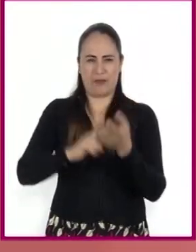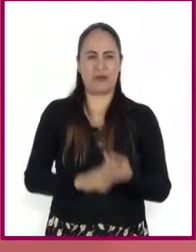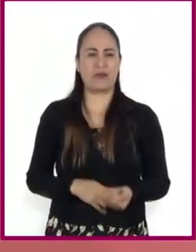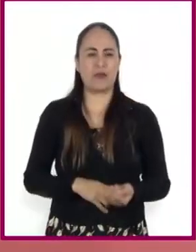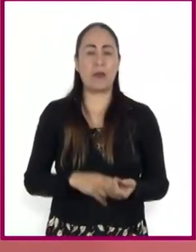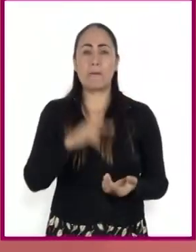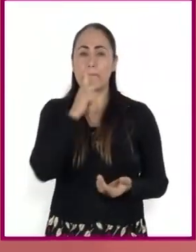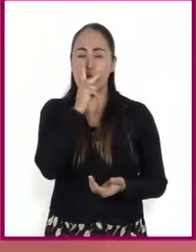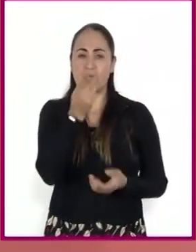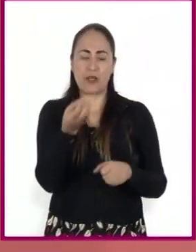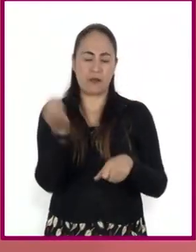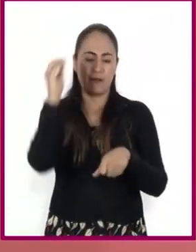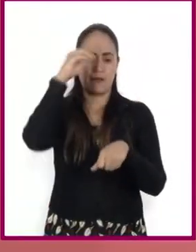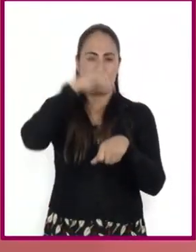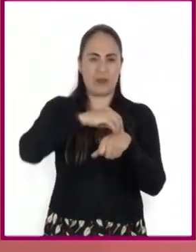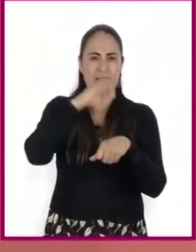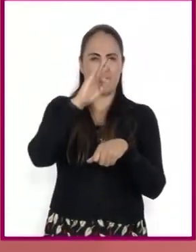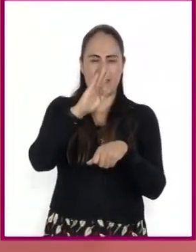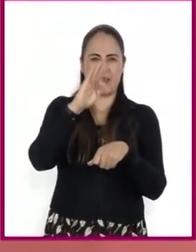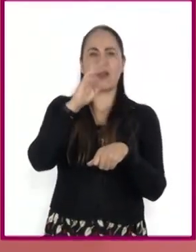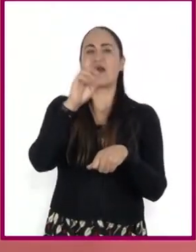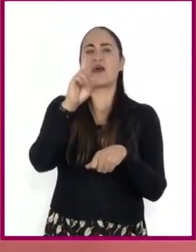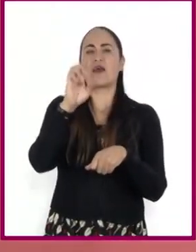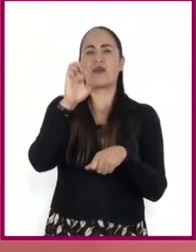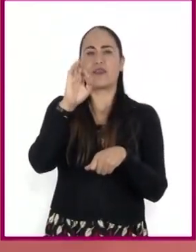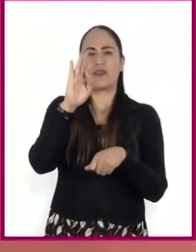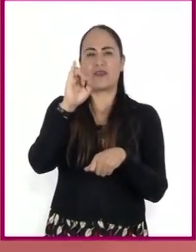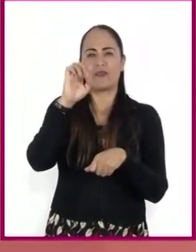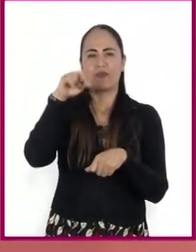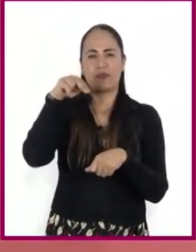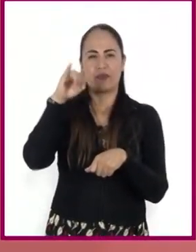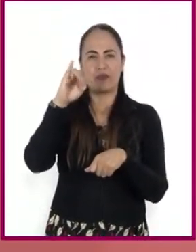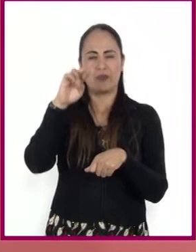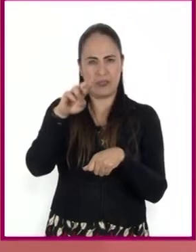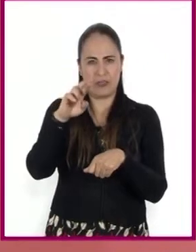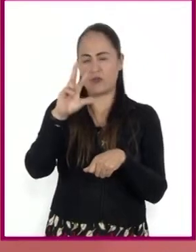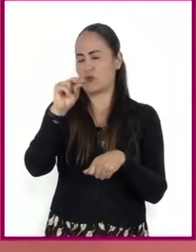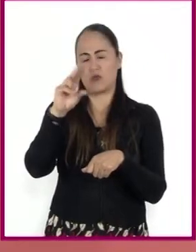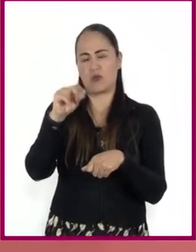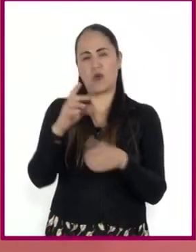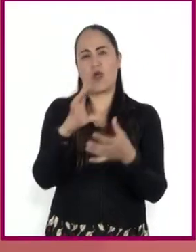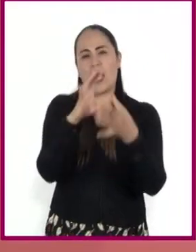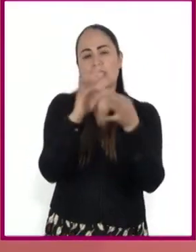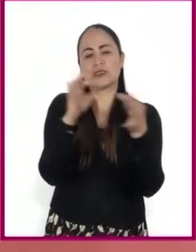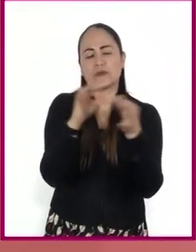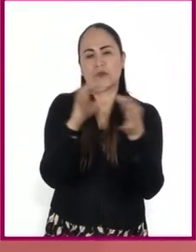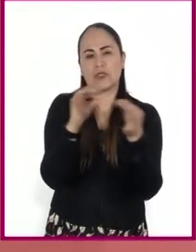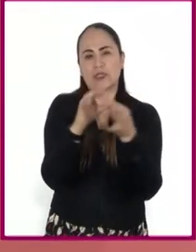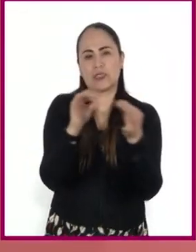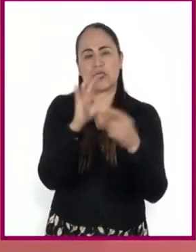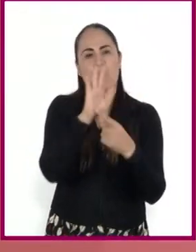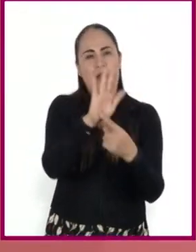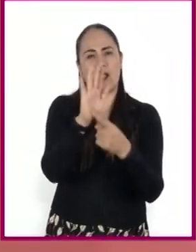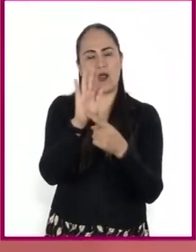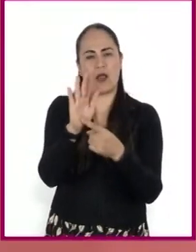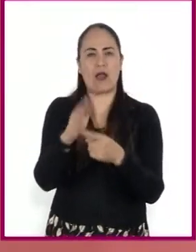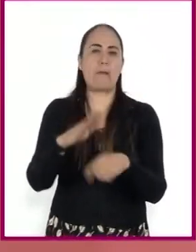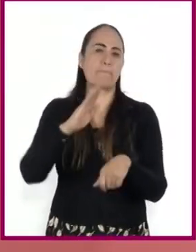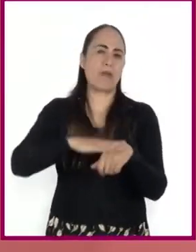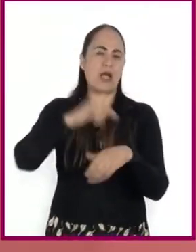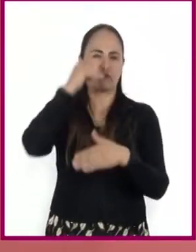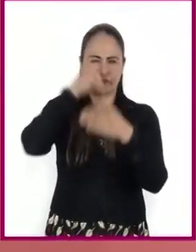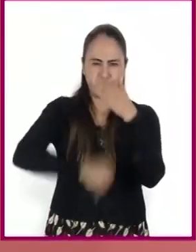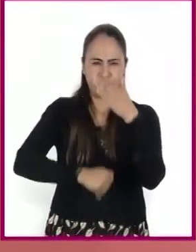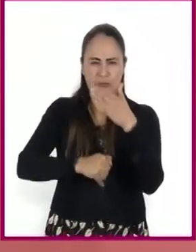palabra definir en la definición, porque su función es explicar, exponer o aclarar un